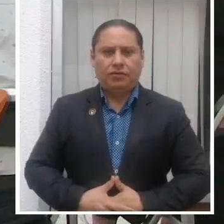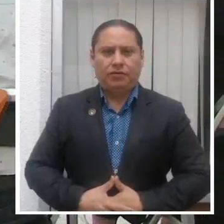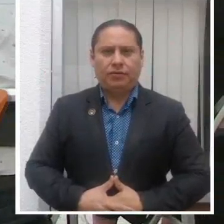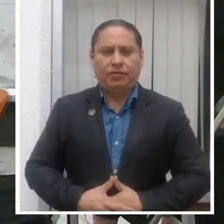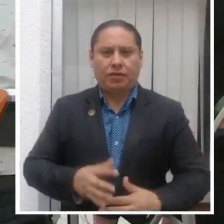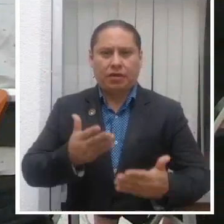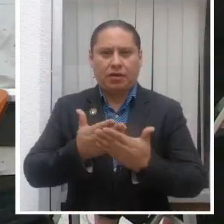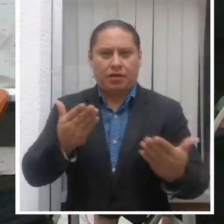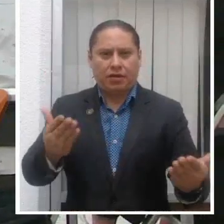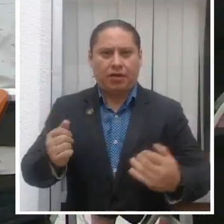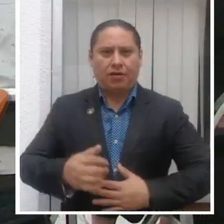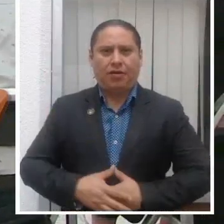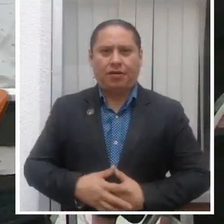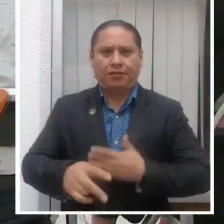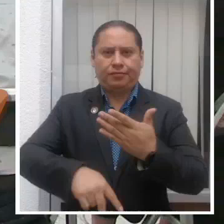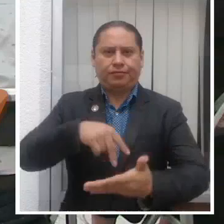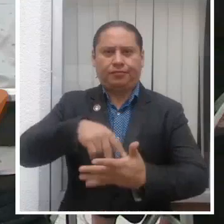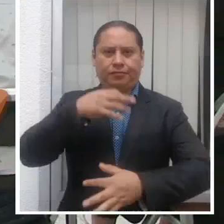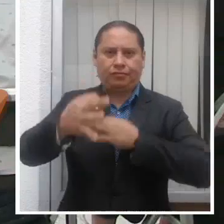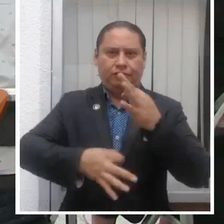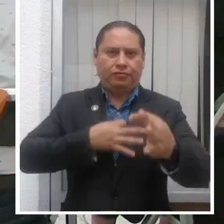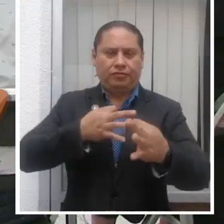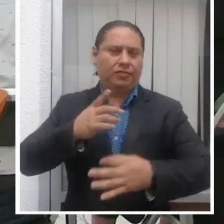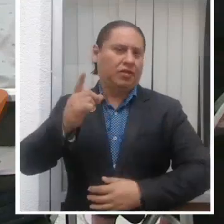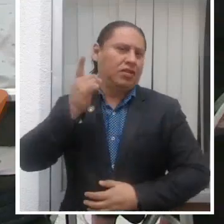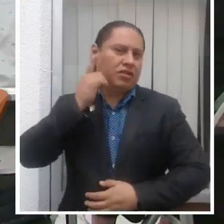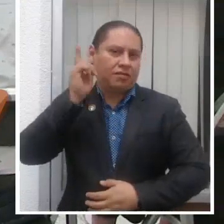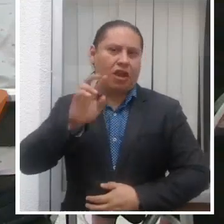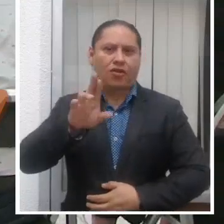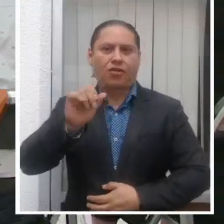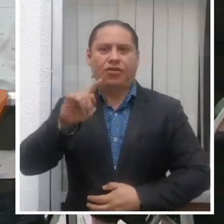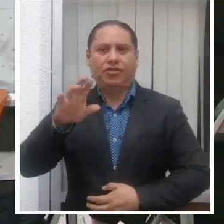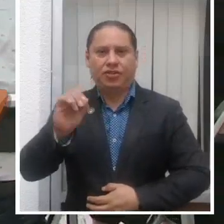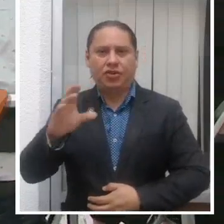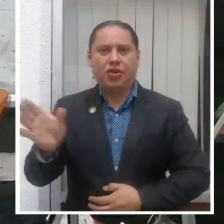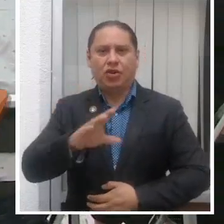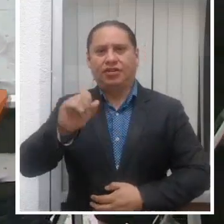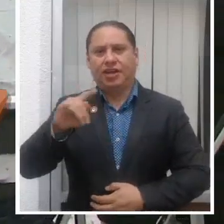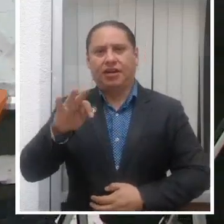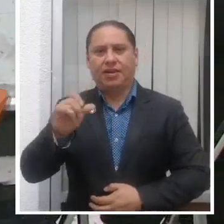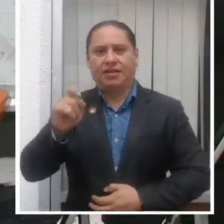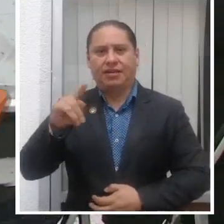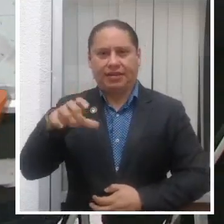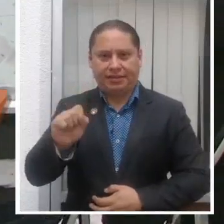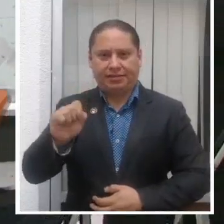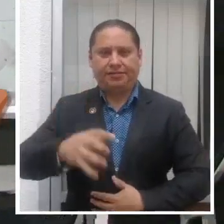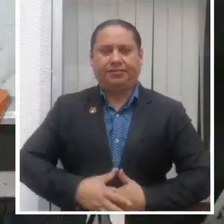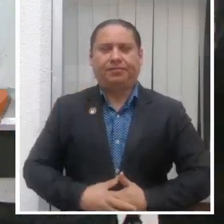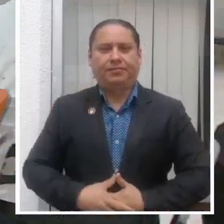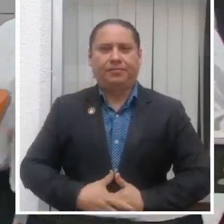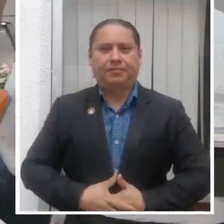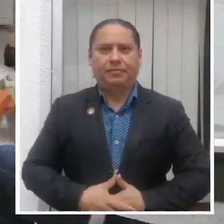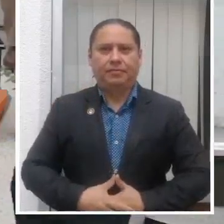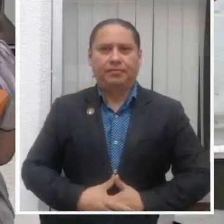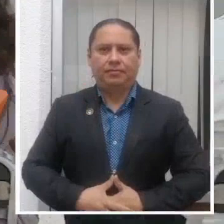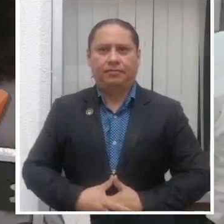A continuación, cedemos la palabra de la diputada Rocío Guadalupe Cervantes Cancino.